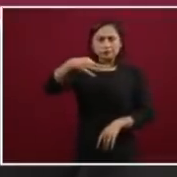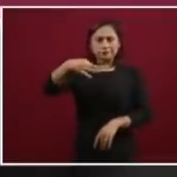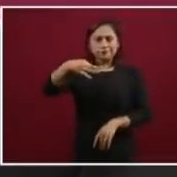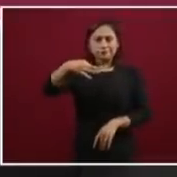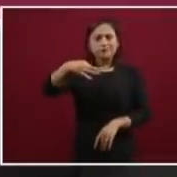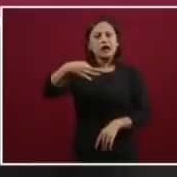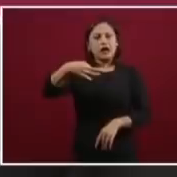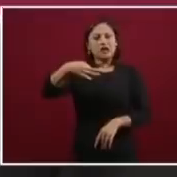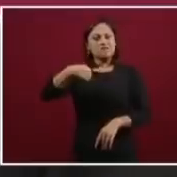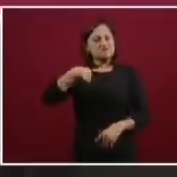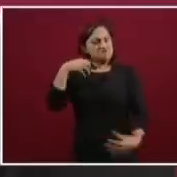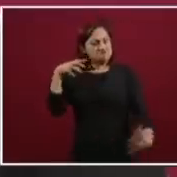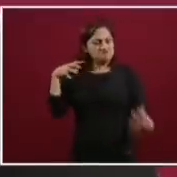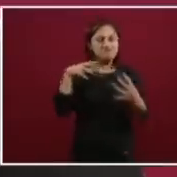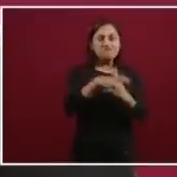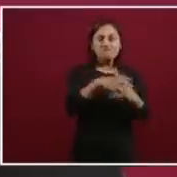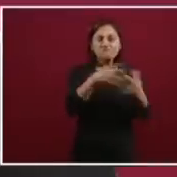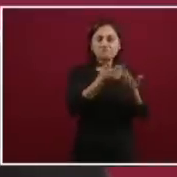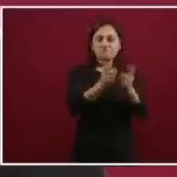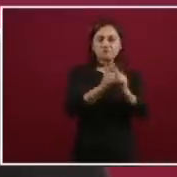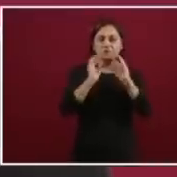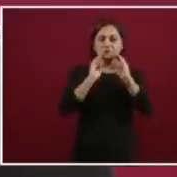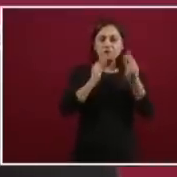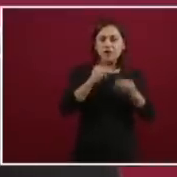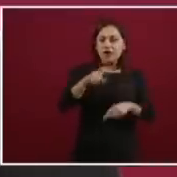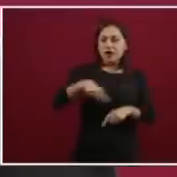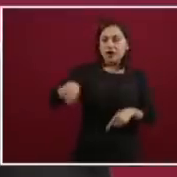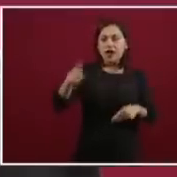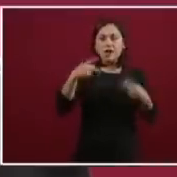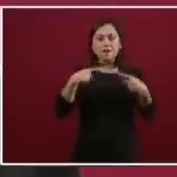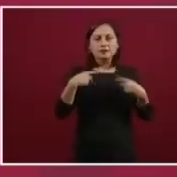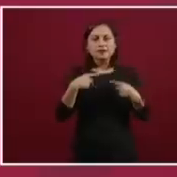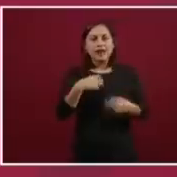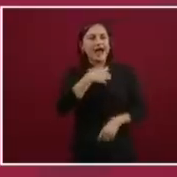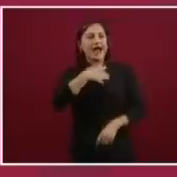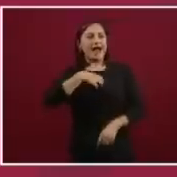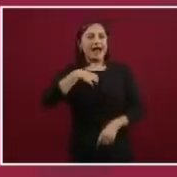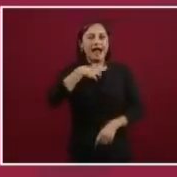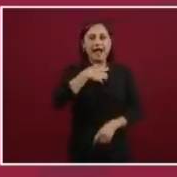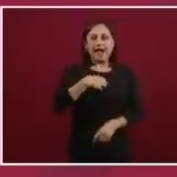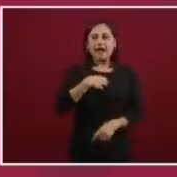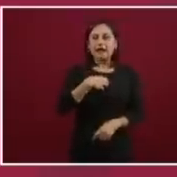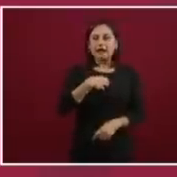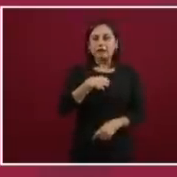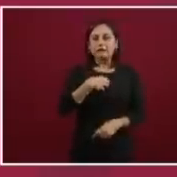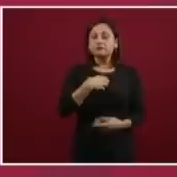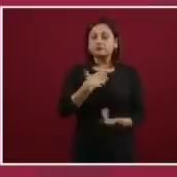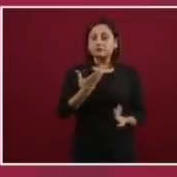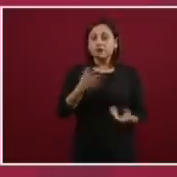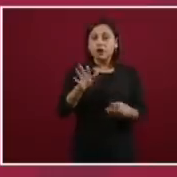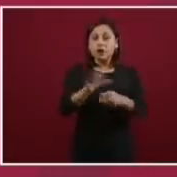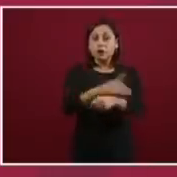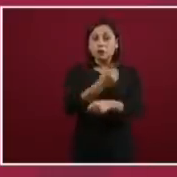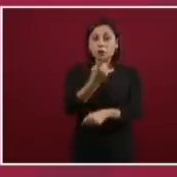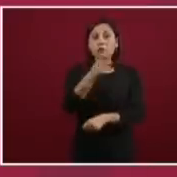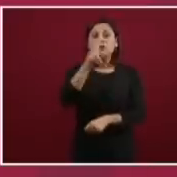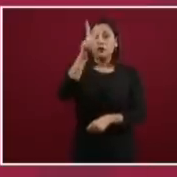pensando de que si hay un sector de la población